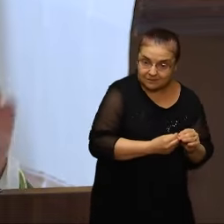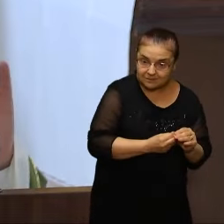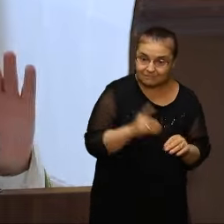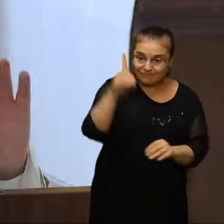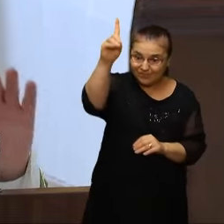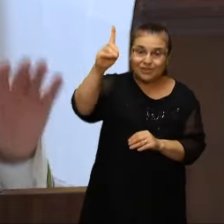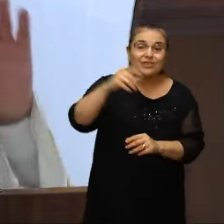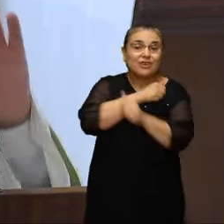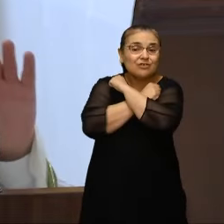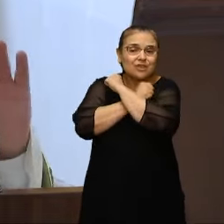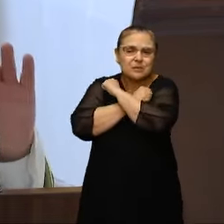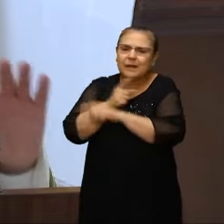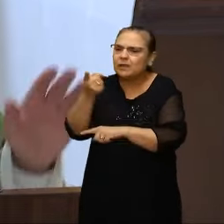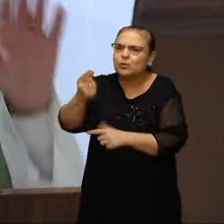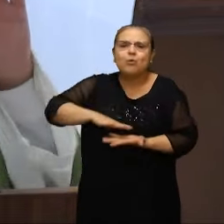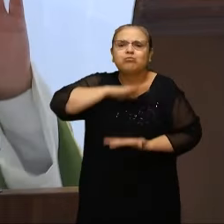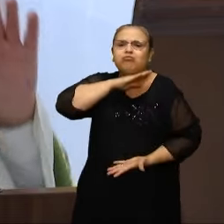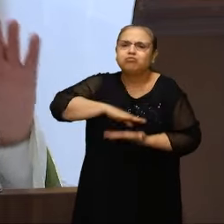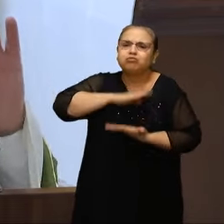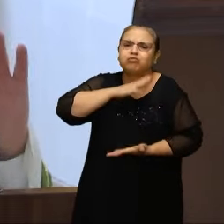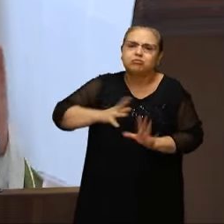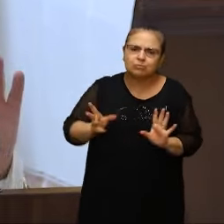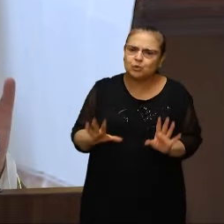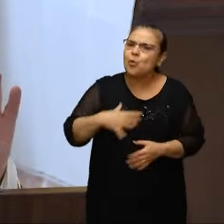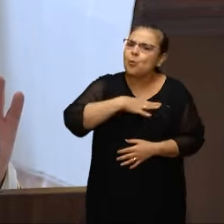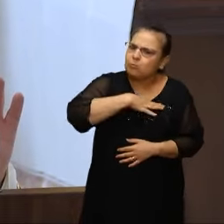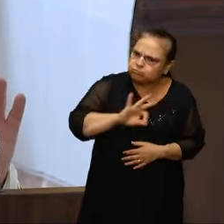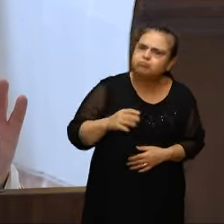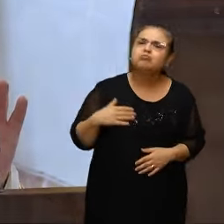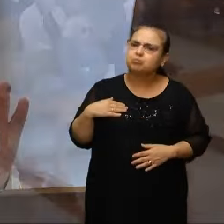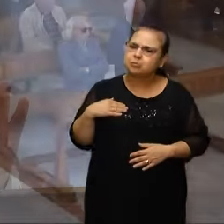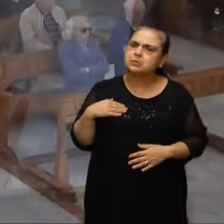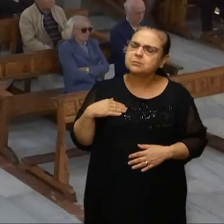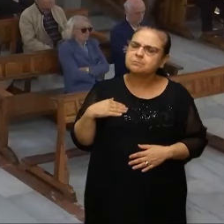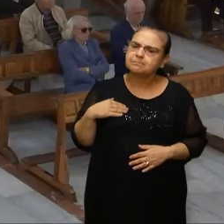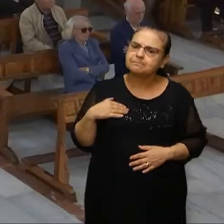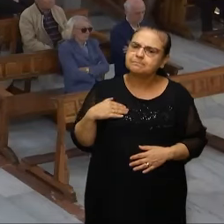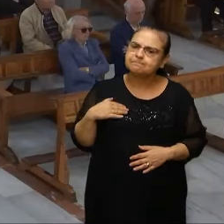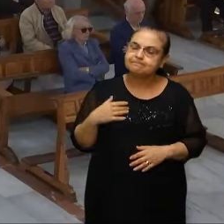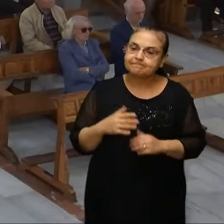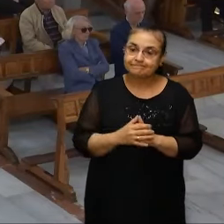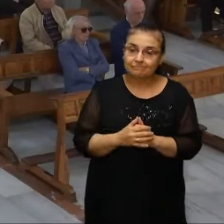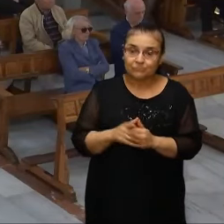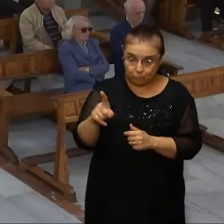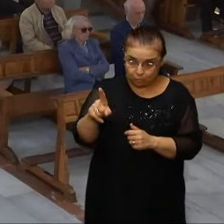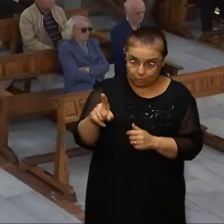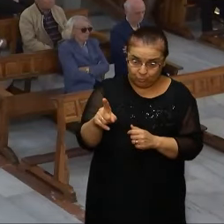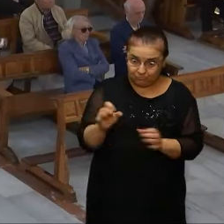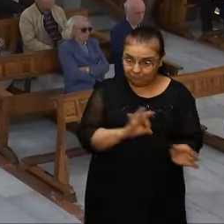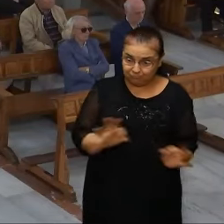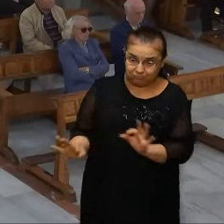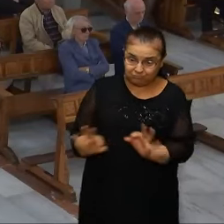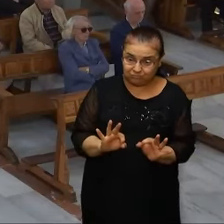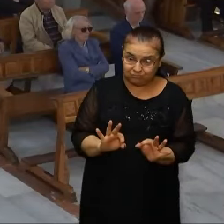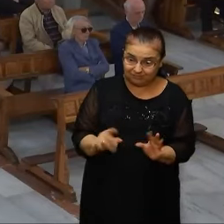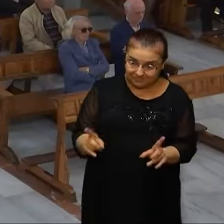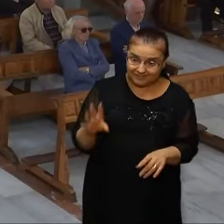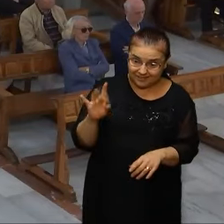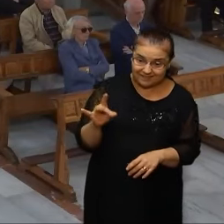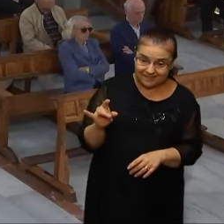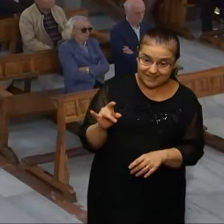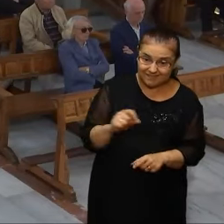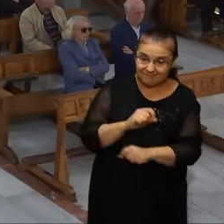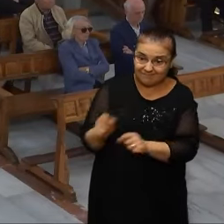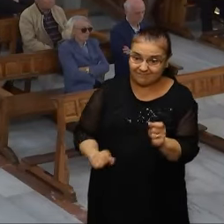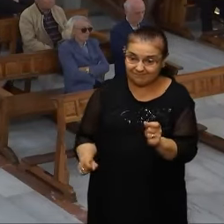talla, hasta donde puedas, porque Él pone el resto, pero que tú des la talla. ¿Estás dispuesto a dar esa talla? ¿Estás